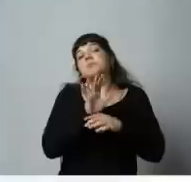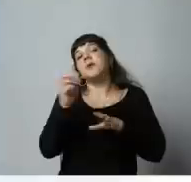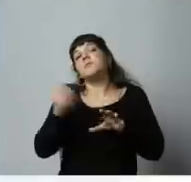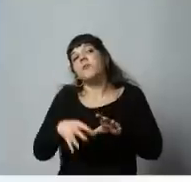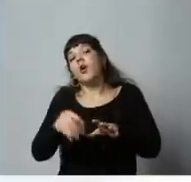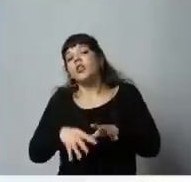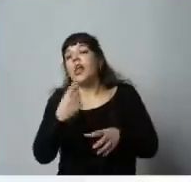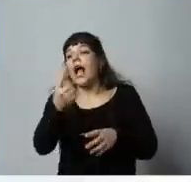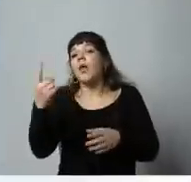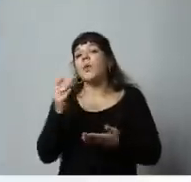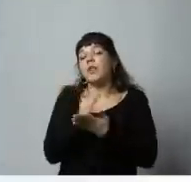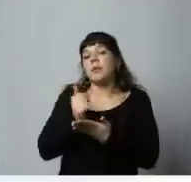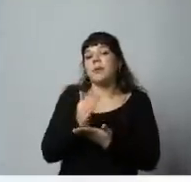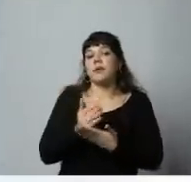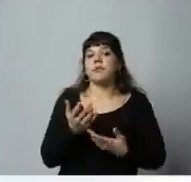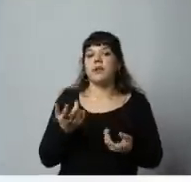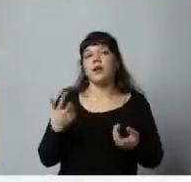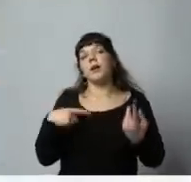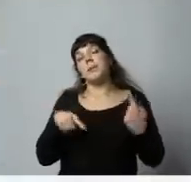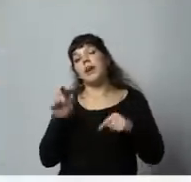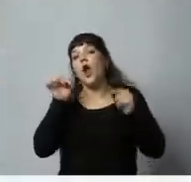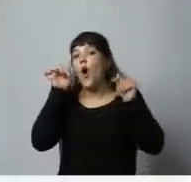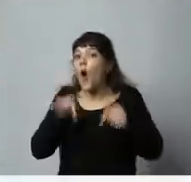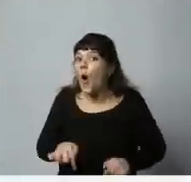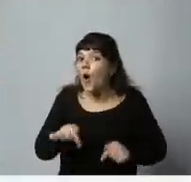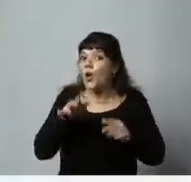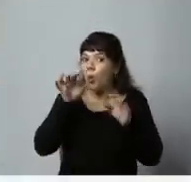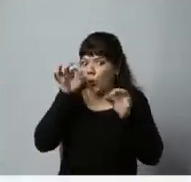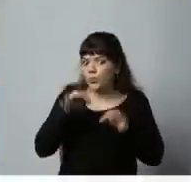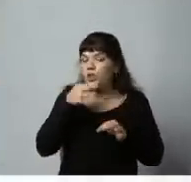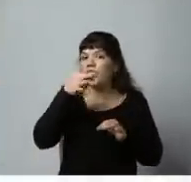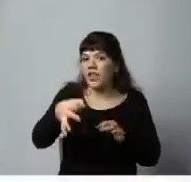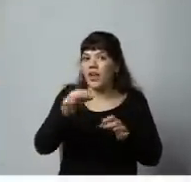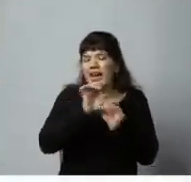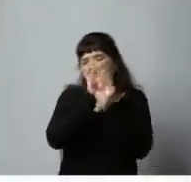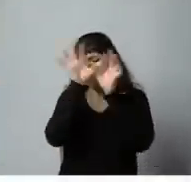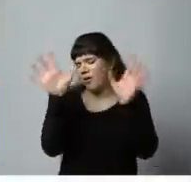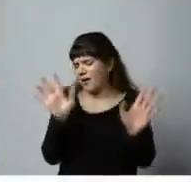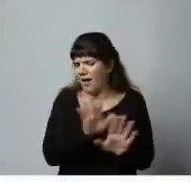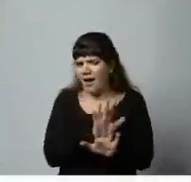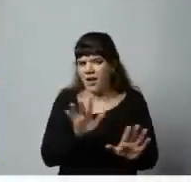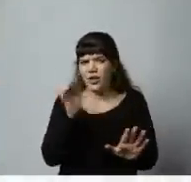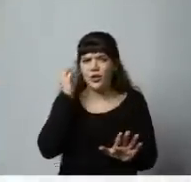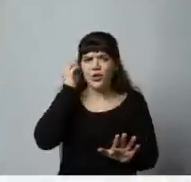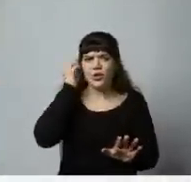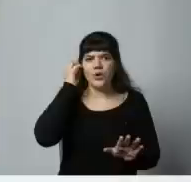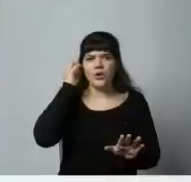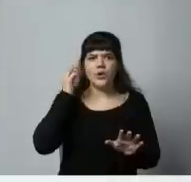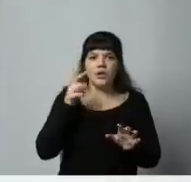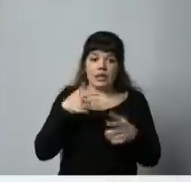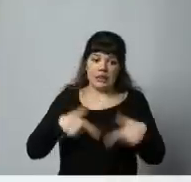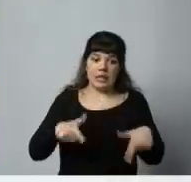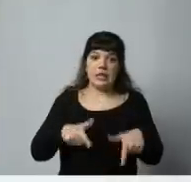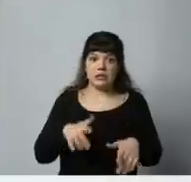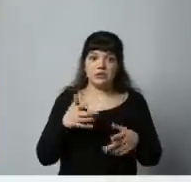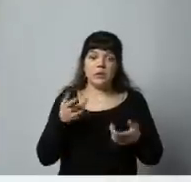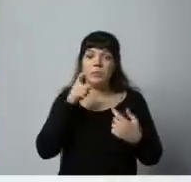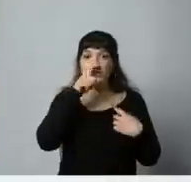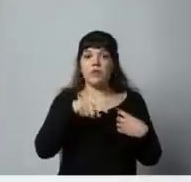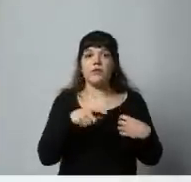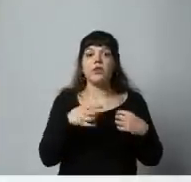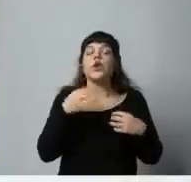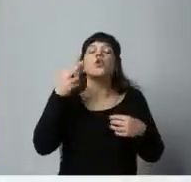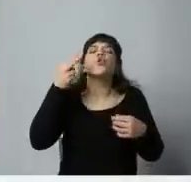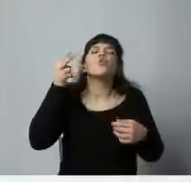son fondos ministerio Hub una declaración clarísima de una declaración contundente de la intendencia donde aclara que